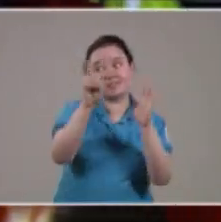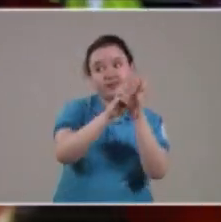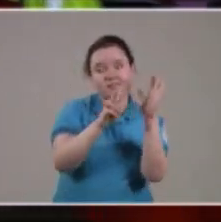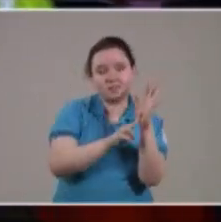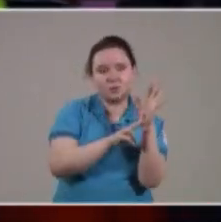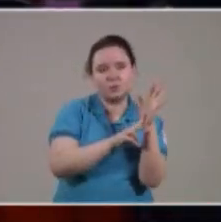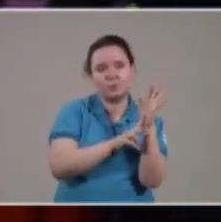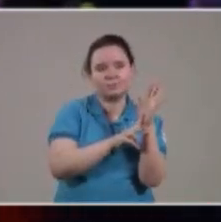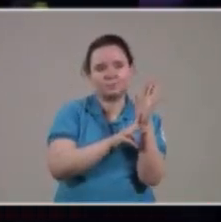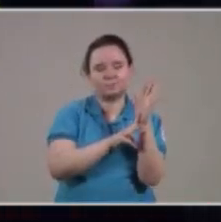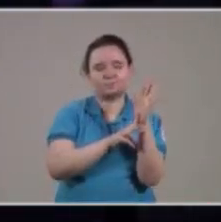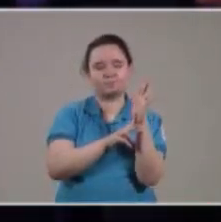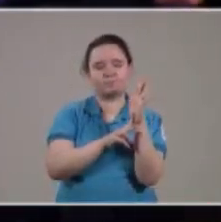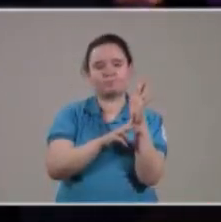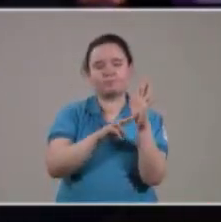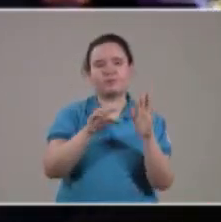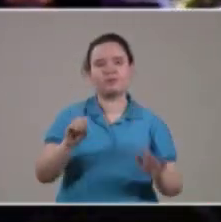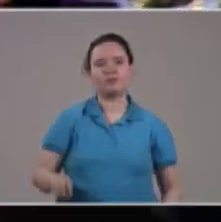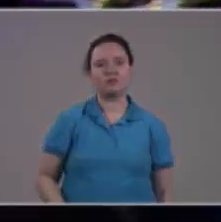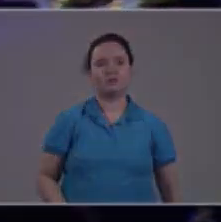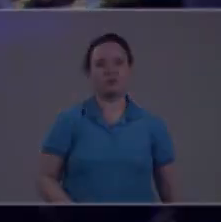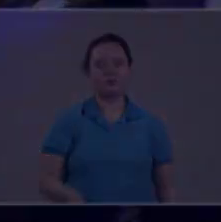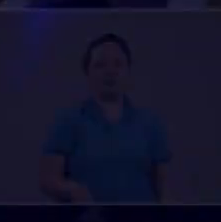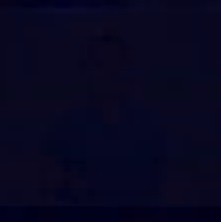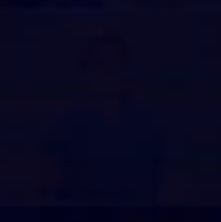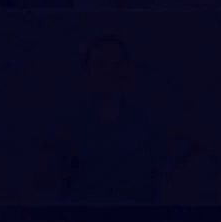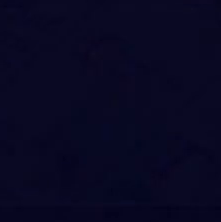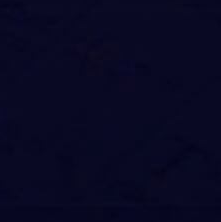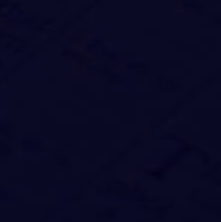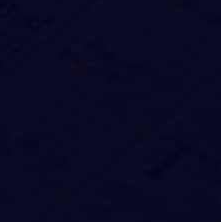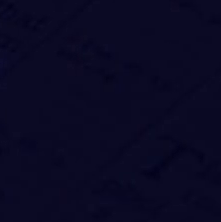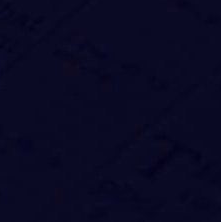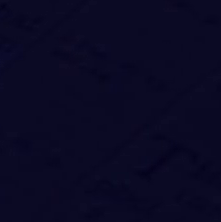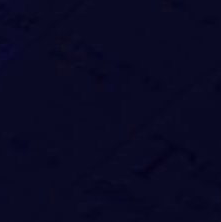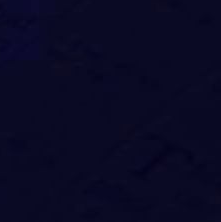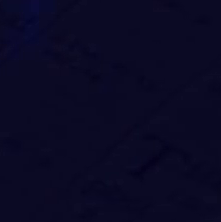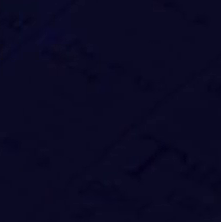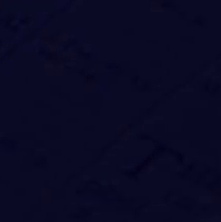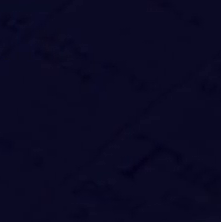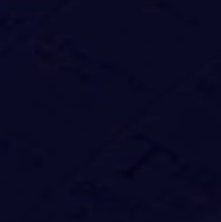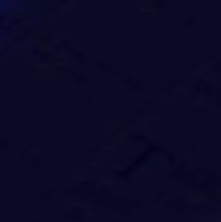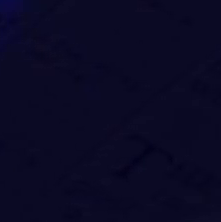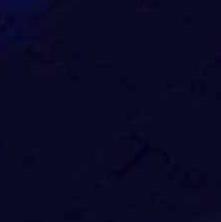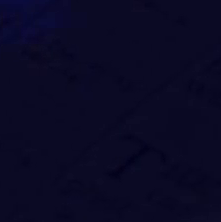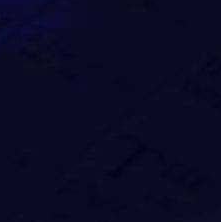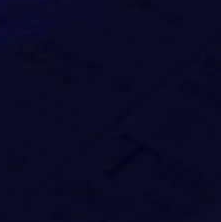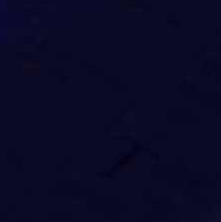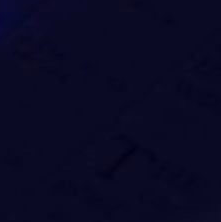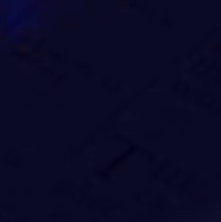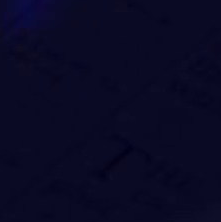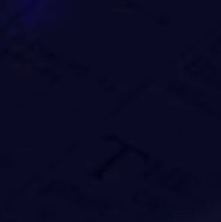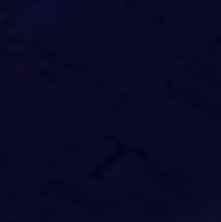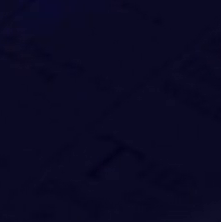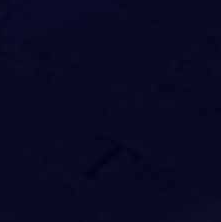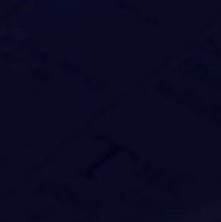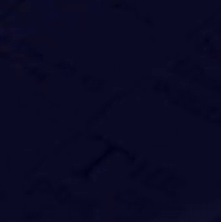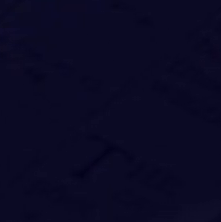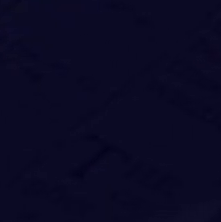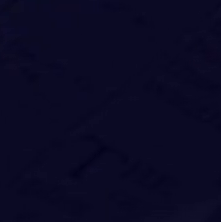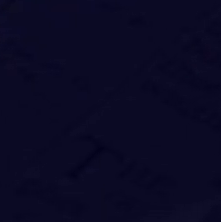de la Nueva Reina Valera Purificada 1606 dice: porque el que come y